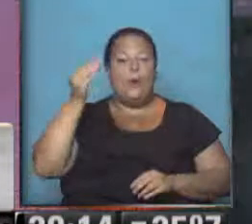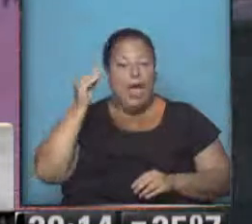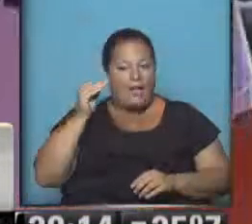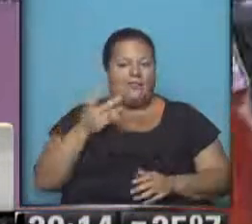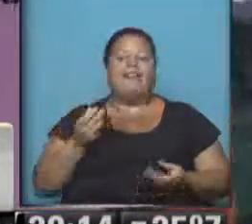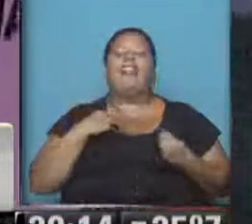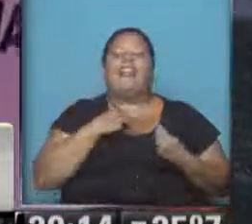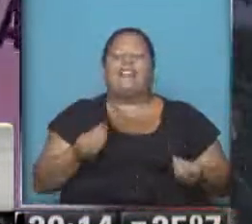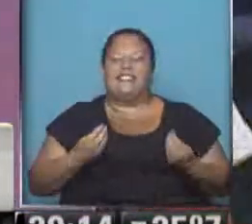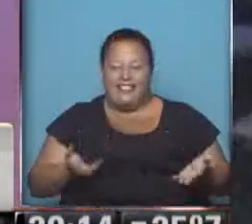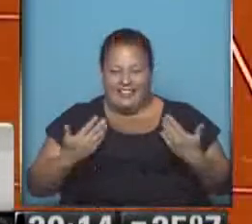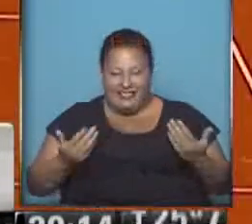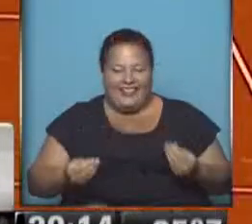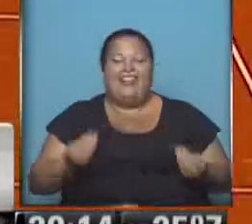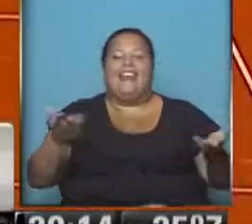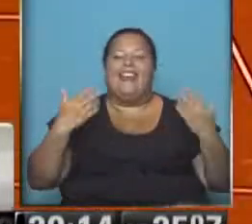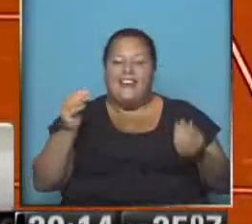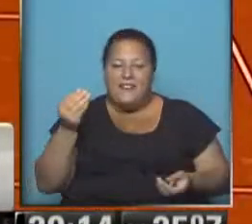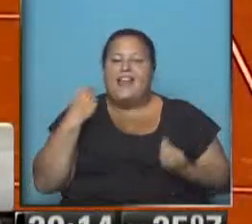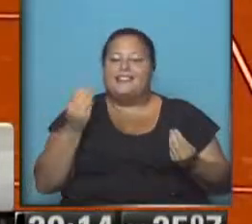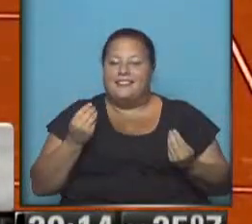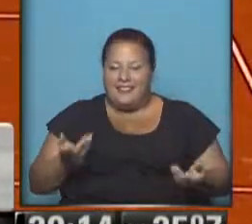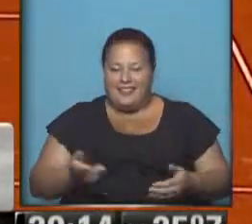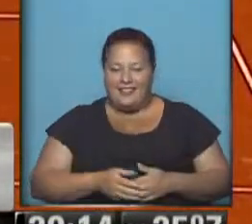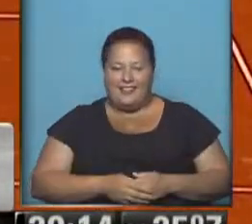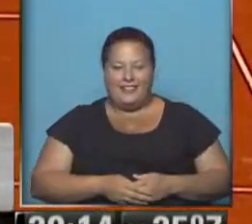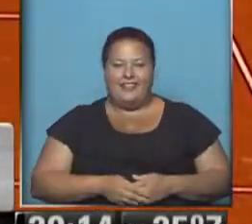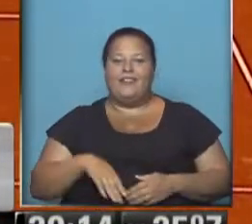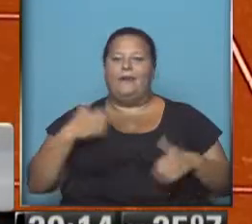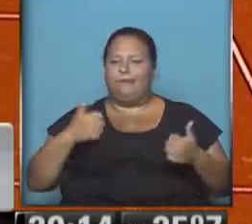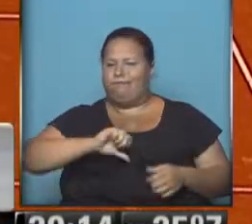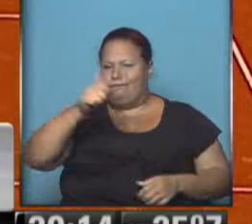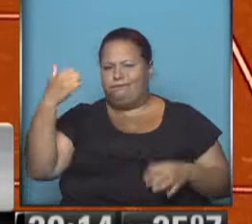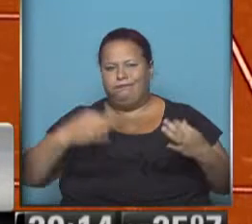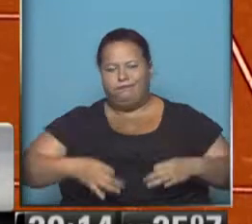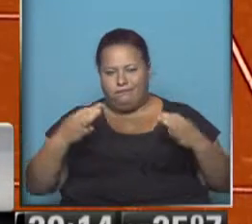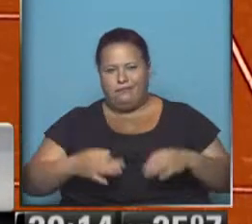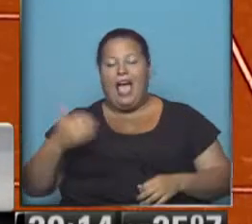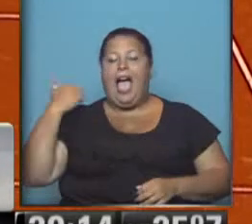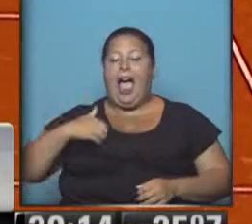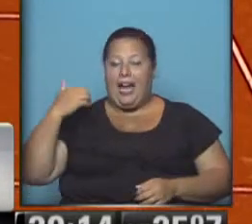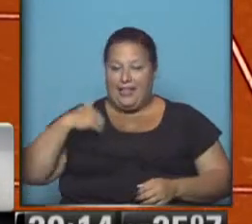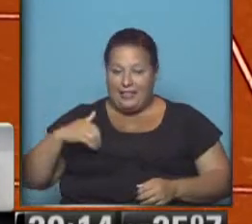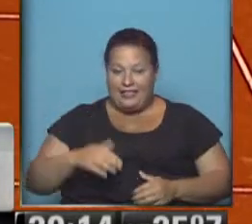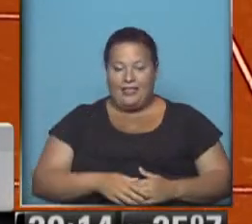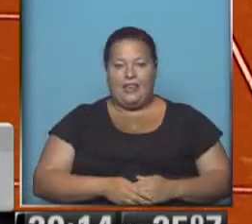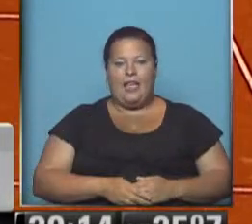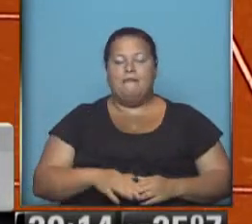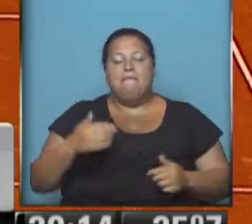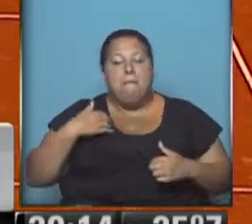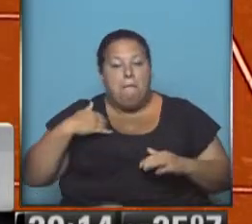que se siente. Decime que se siente, Brasil. Qué buena victoria. La Argentina, para